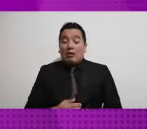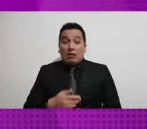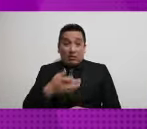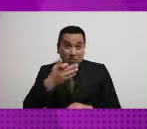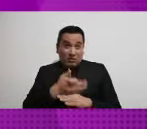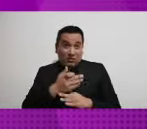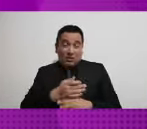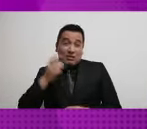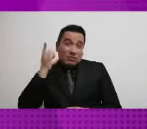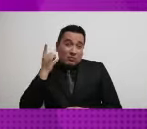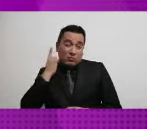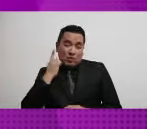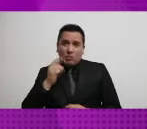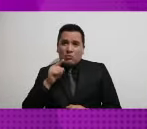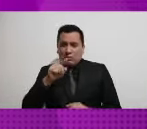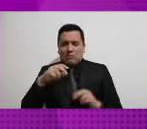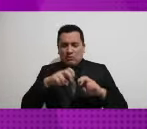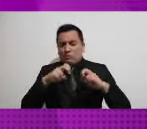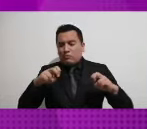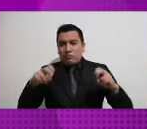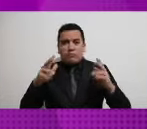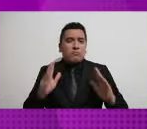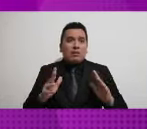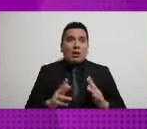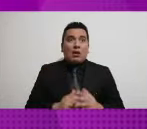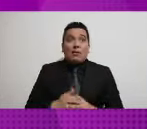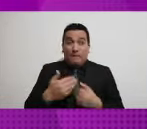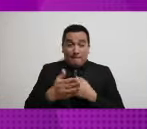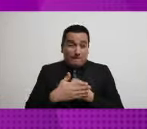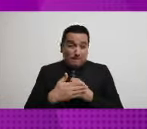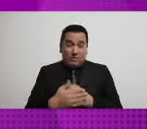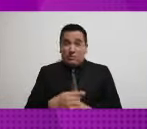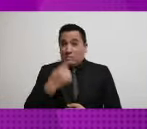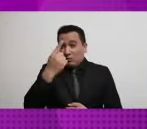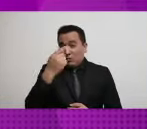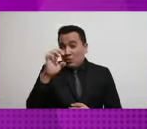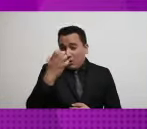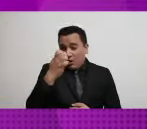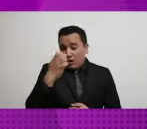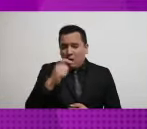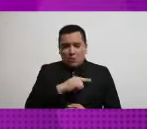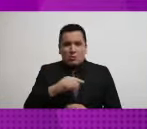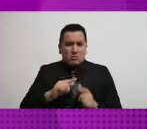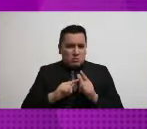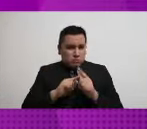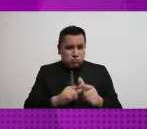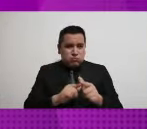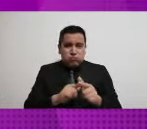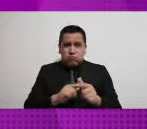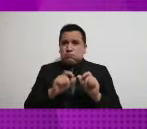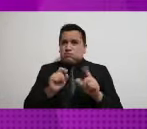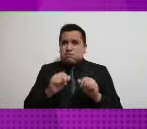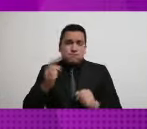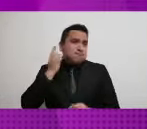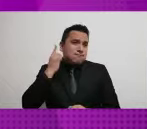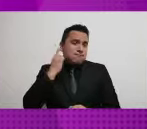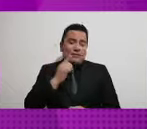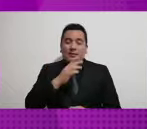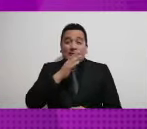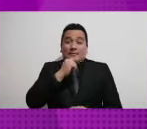que actualmente están en funciones en Coahuila puedan continuar en su ejercicio a partir del día 1 de enero.